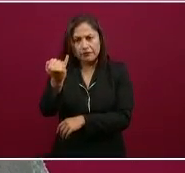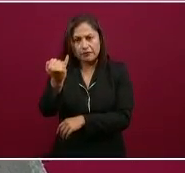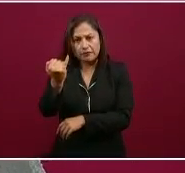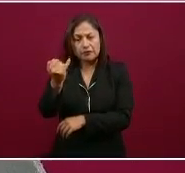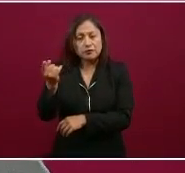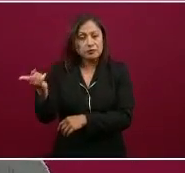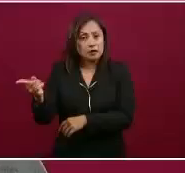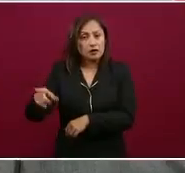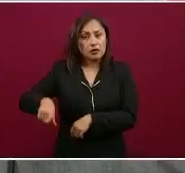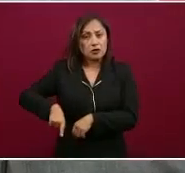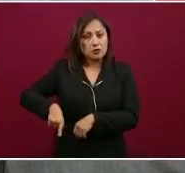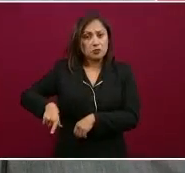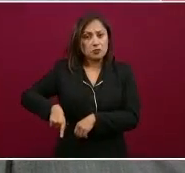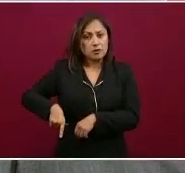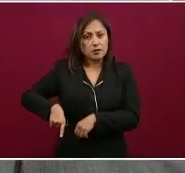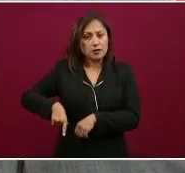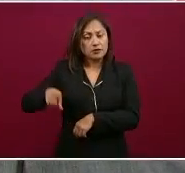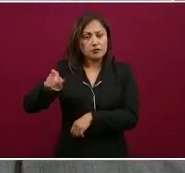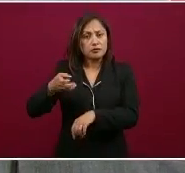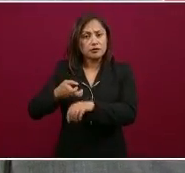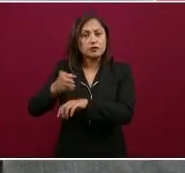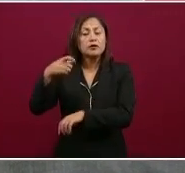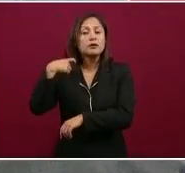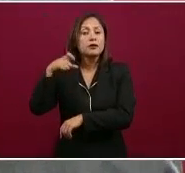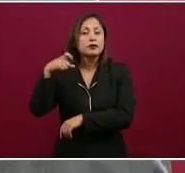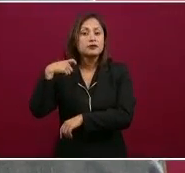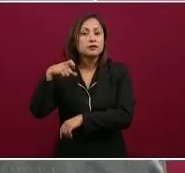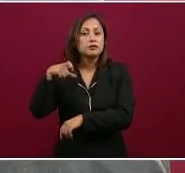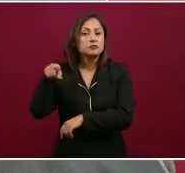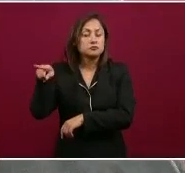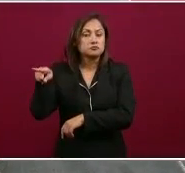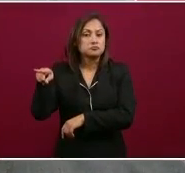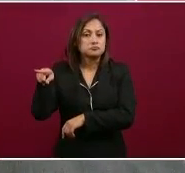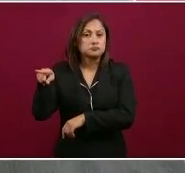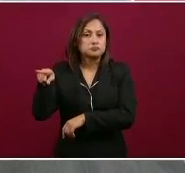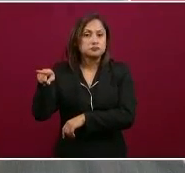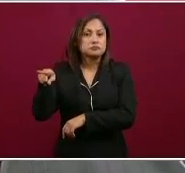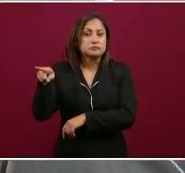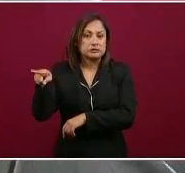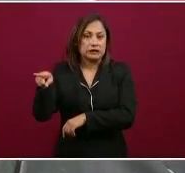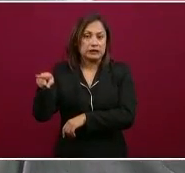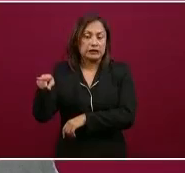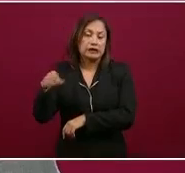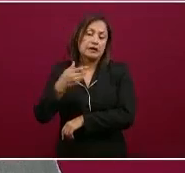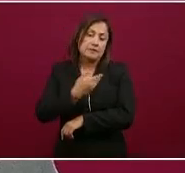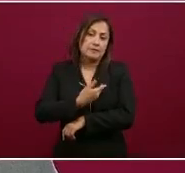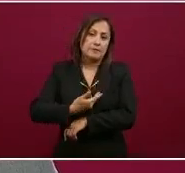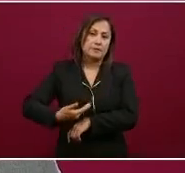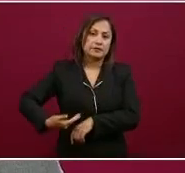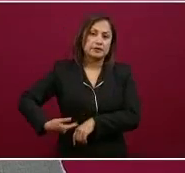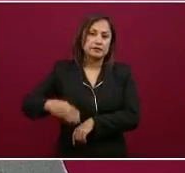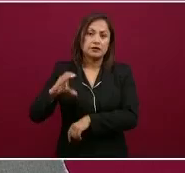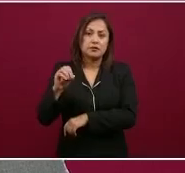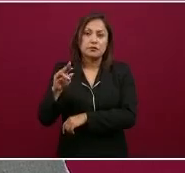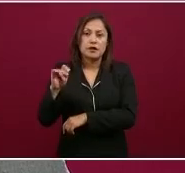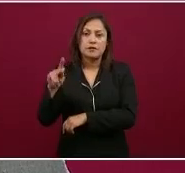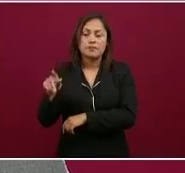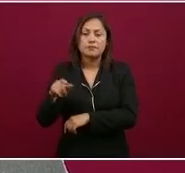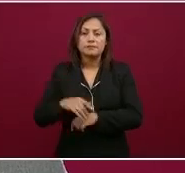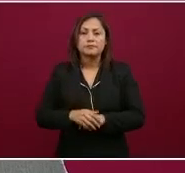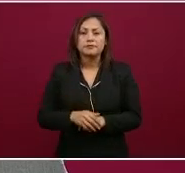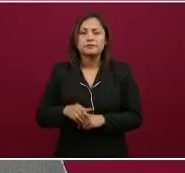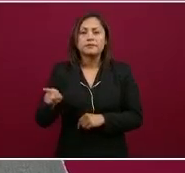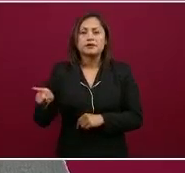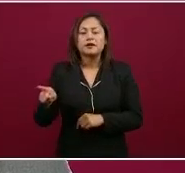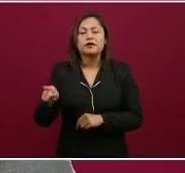del gobernador de Querétaro, que es el presidente de la CONAGUA,